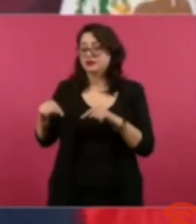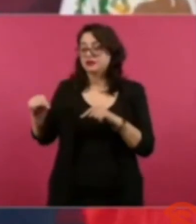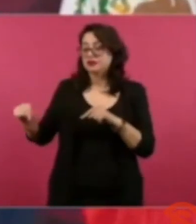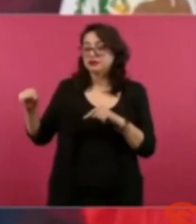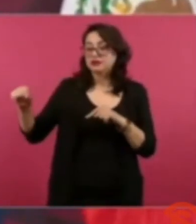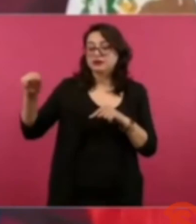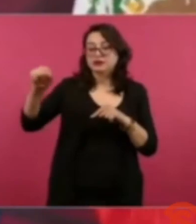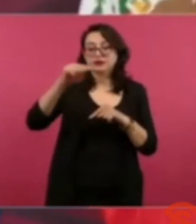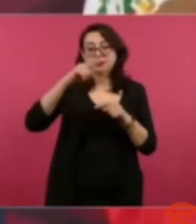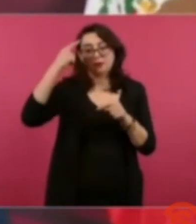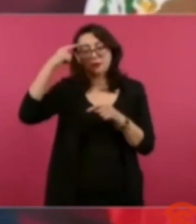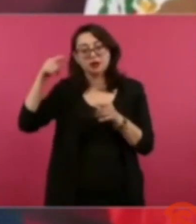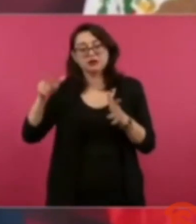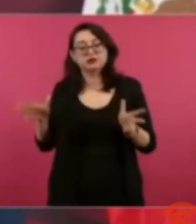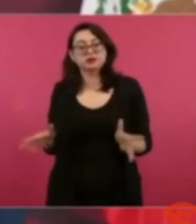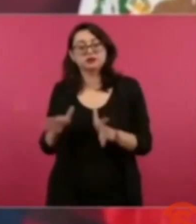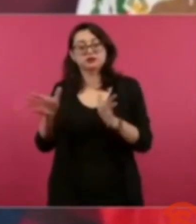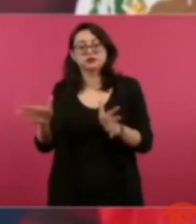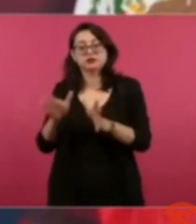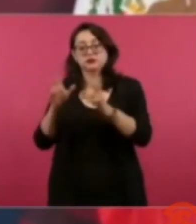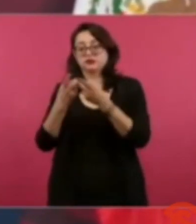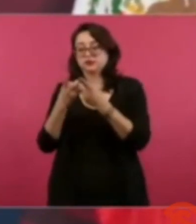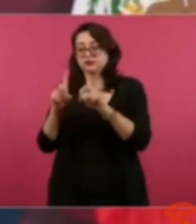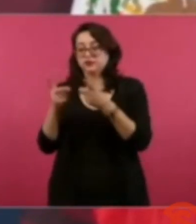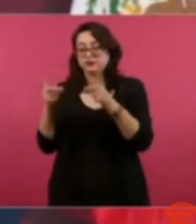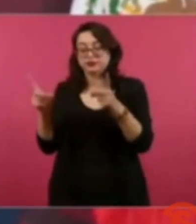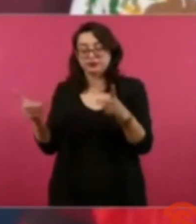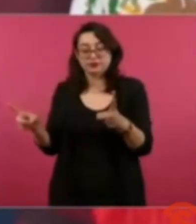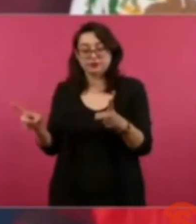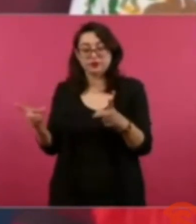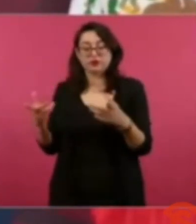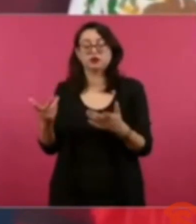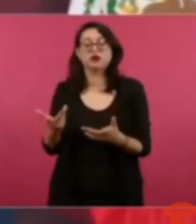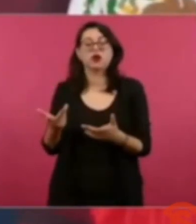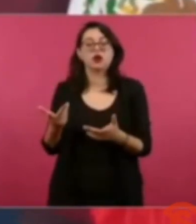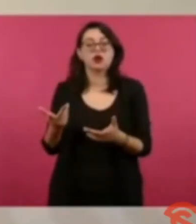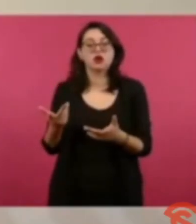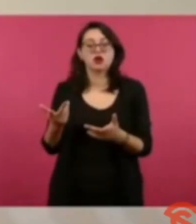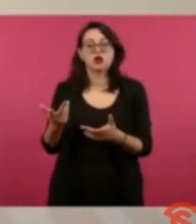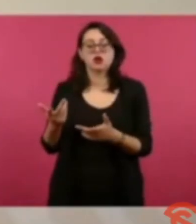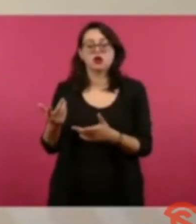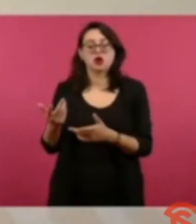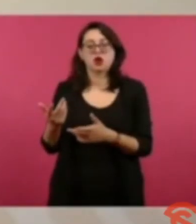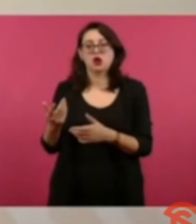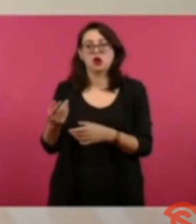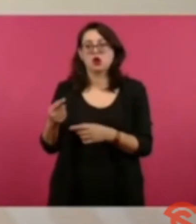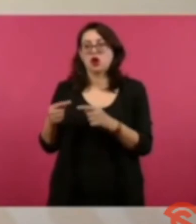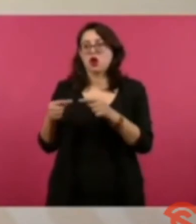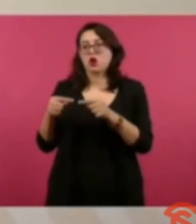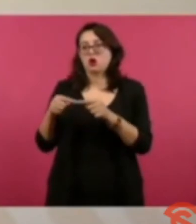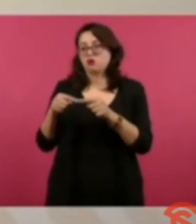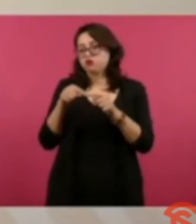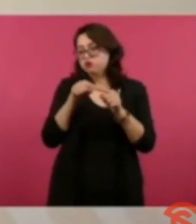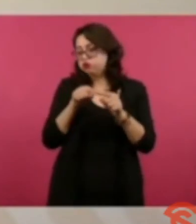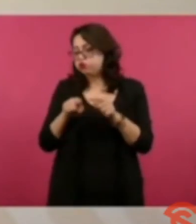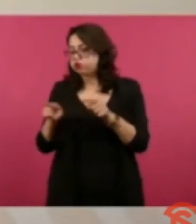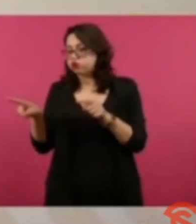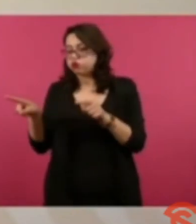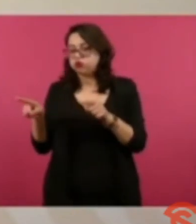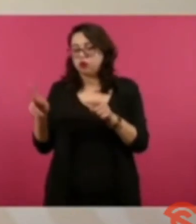En esta ocasión no voy a supervisar de Coatzacoalcos a Palenque, que también se está